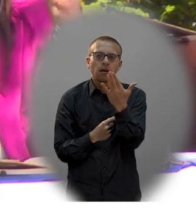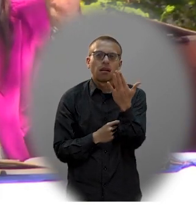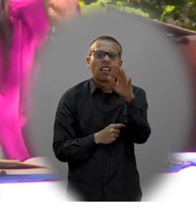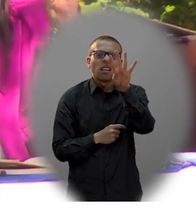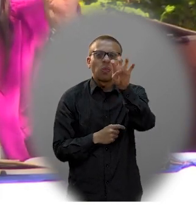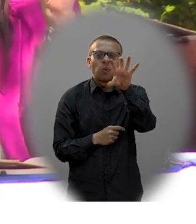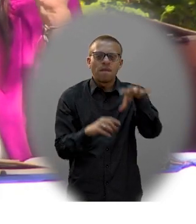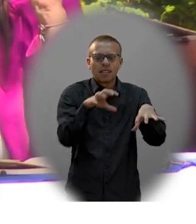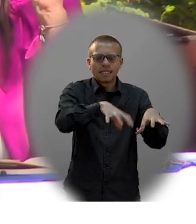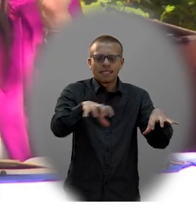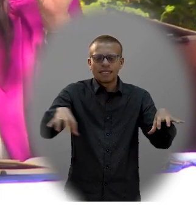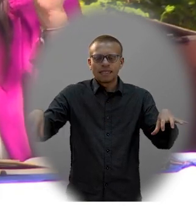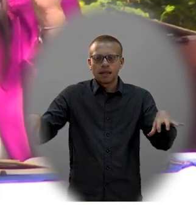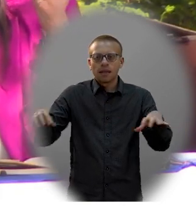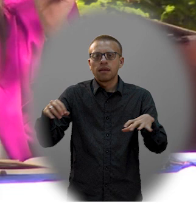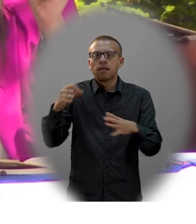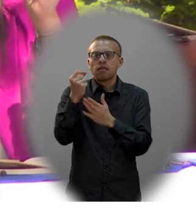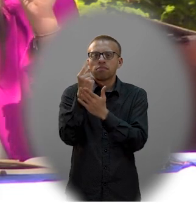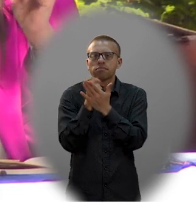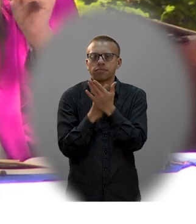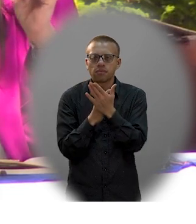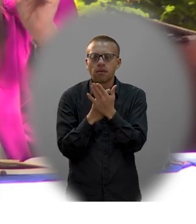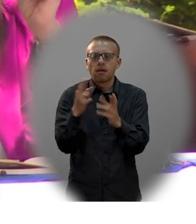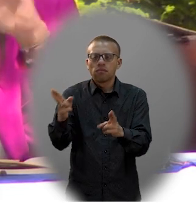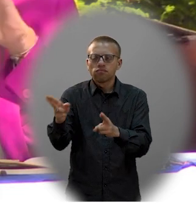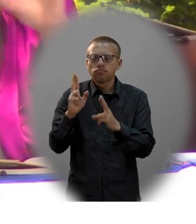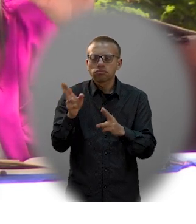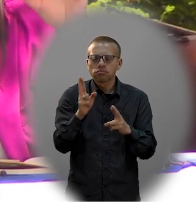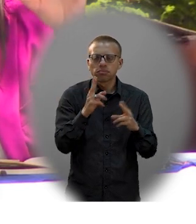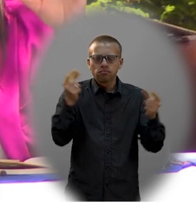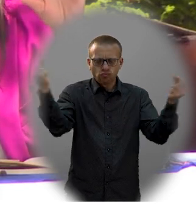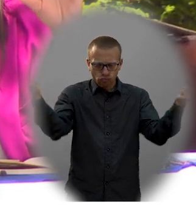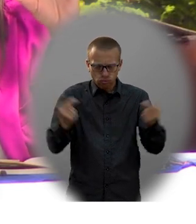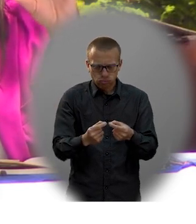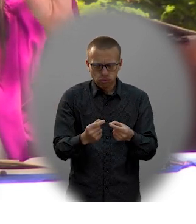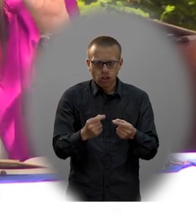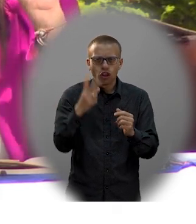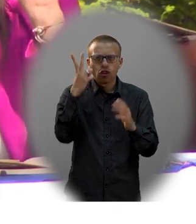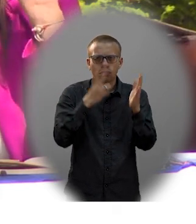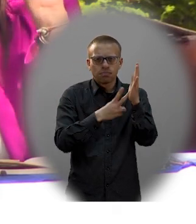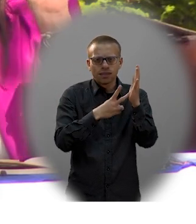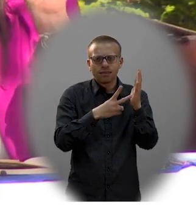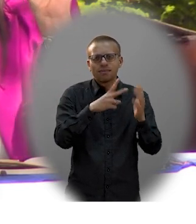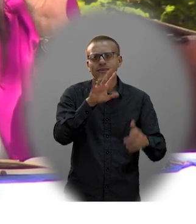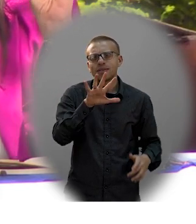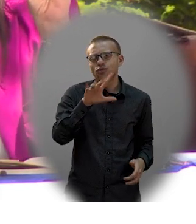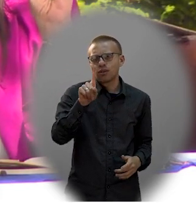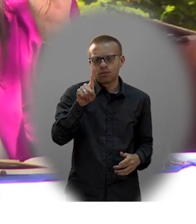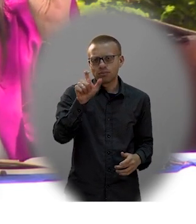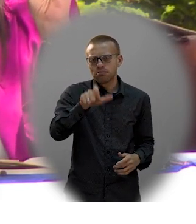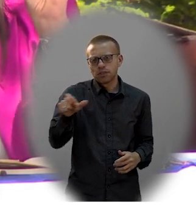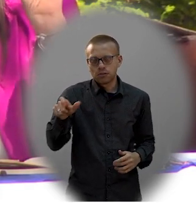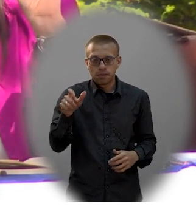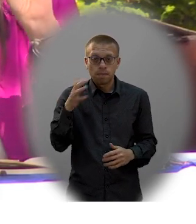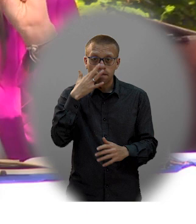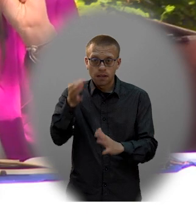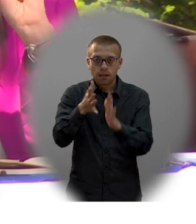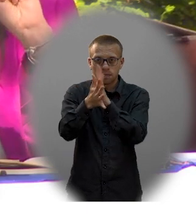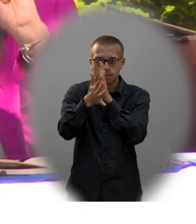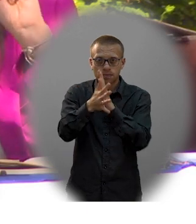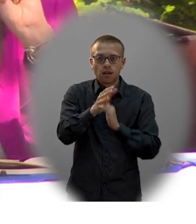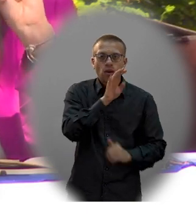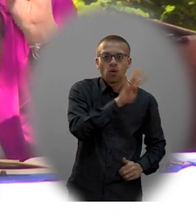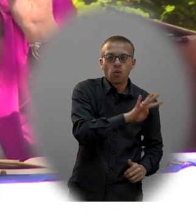universidad, respondieron 2,051 participantes, estudiantes. El 49%